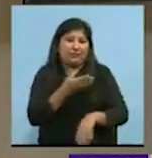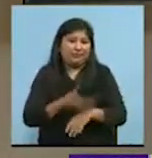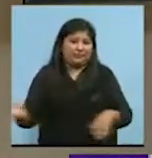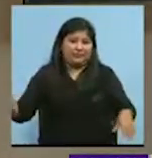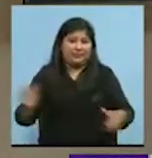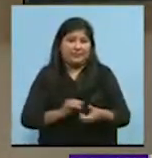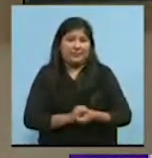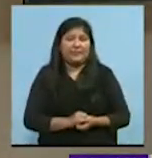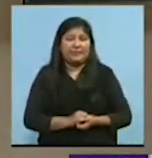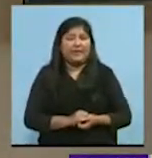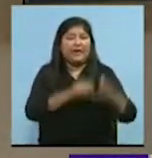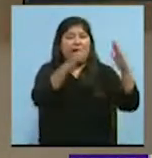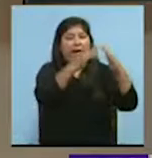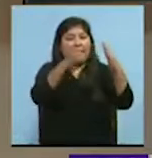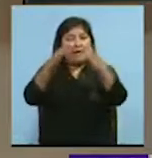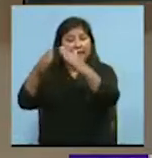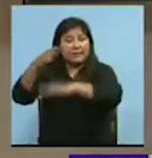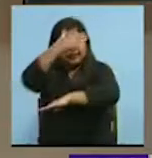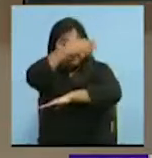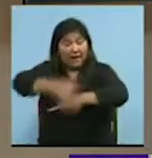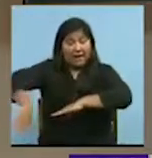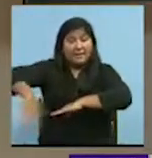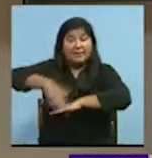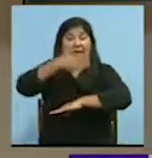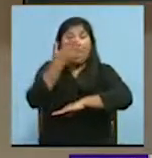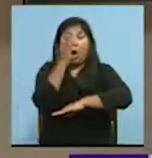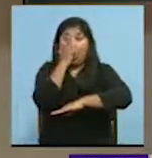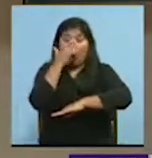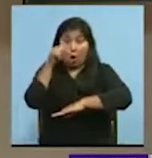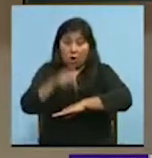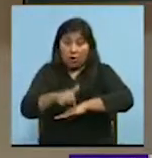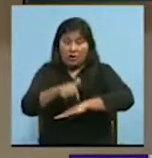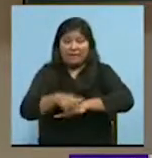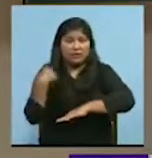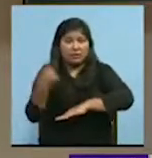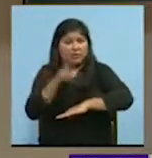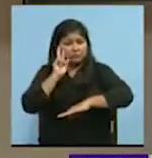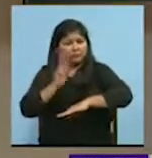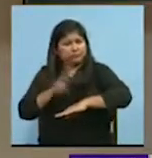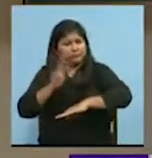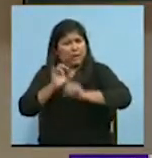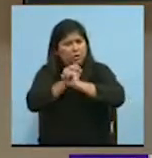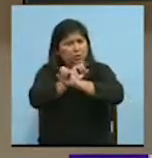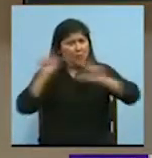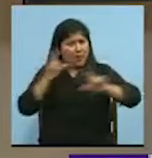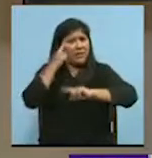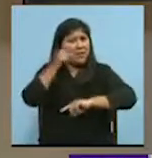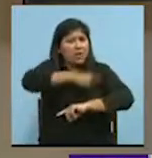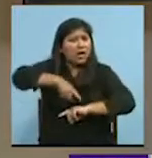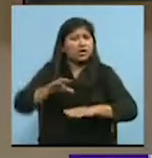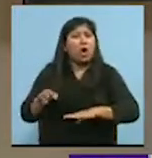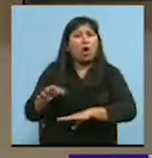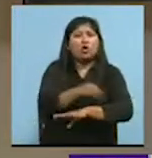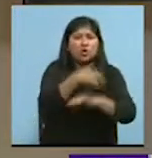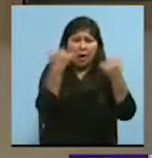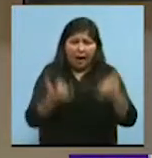Vecinos de Avenida Córdoba se mostraron sorprendidos por unos controles que se están realizando en ese lugar. Omar Daje está ahí